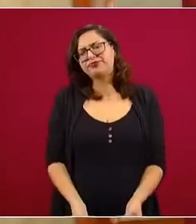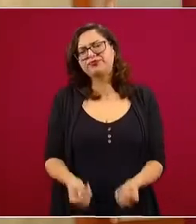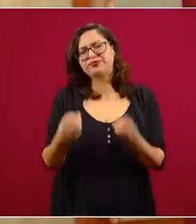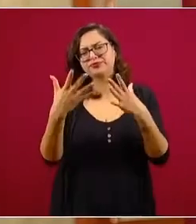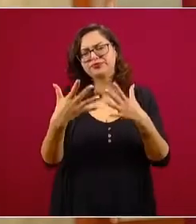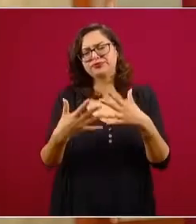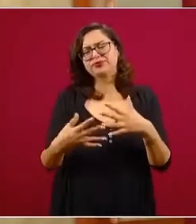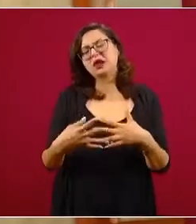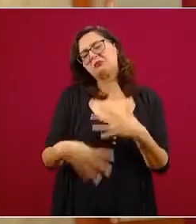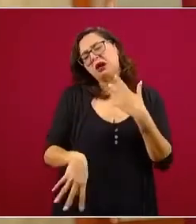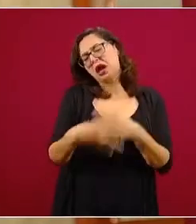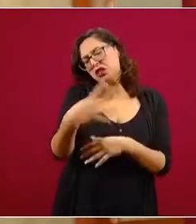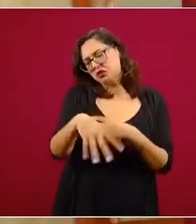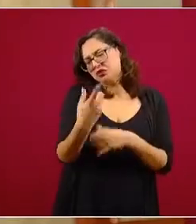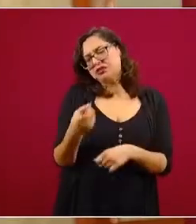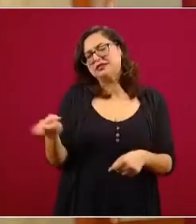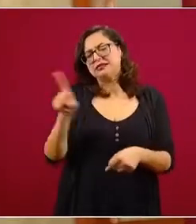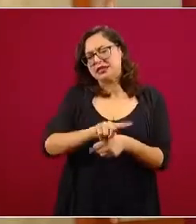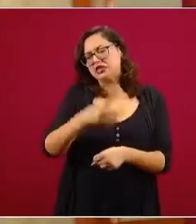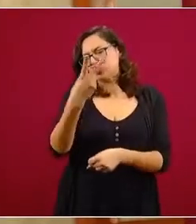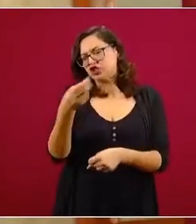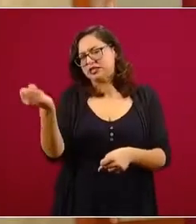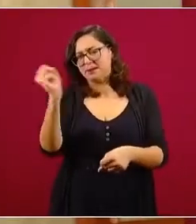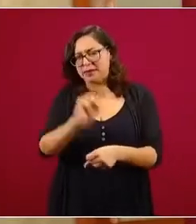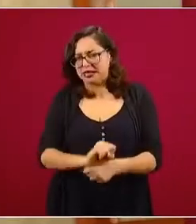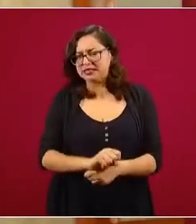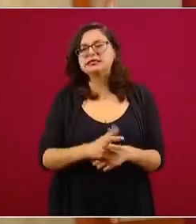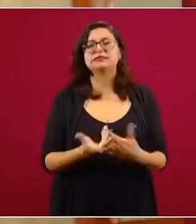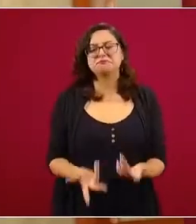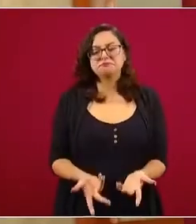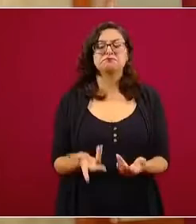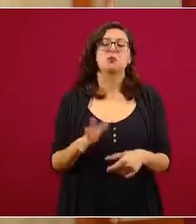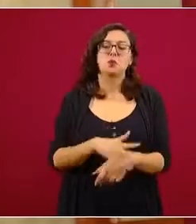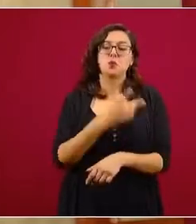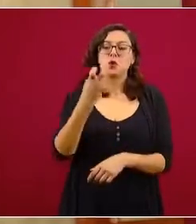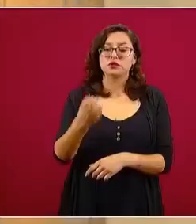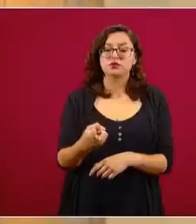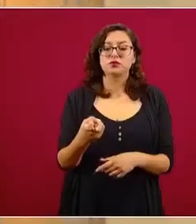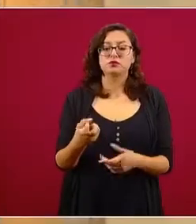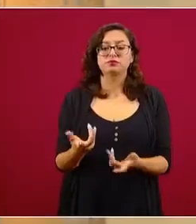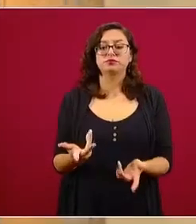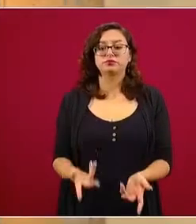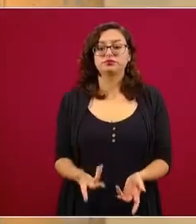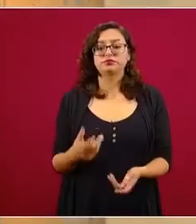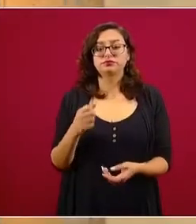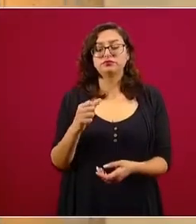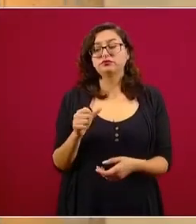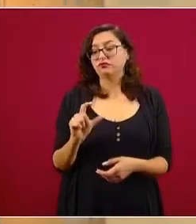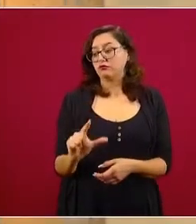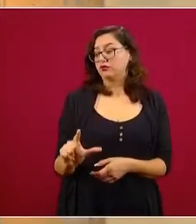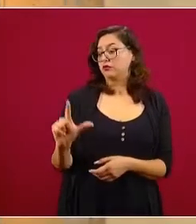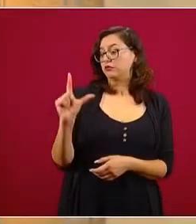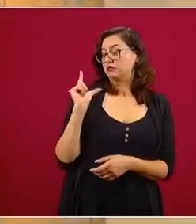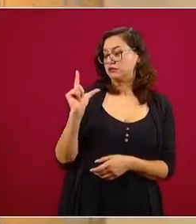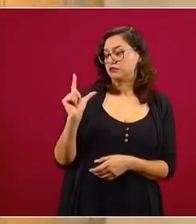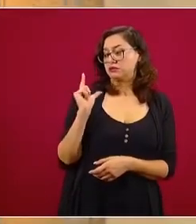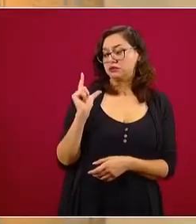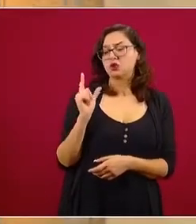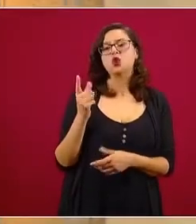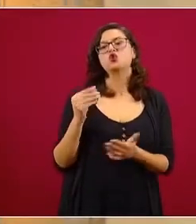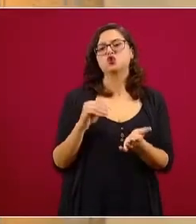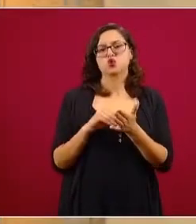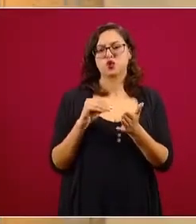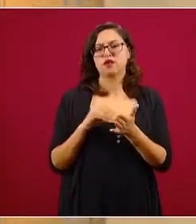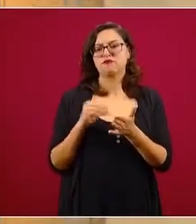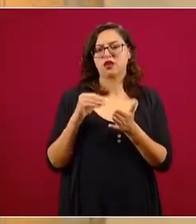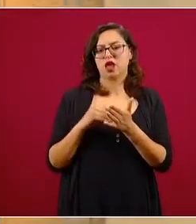de 14 días, una vez que entran en vigor los lunes. Por lo tanto, el lunes de ayer continúa vigente el que se presentó la semana